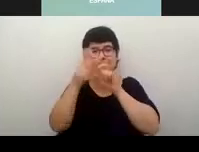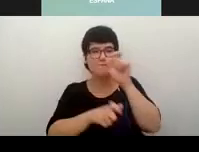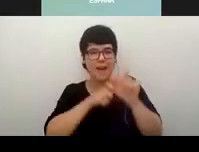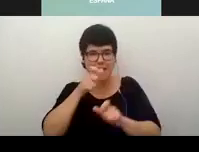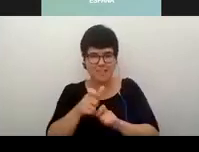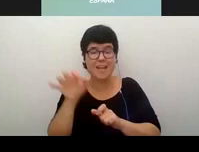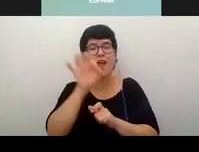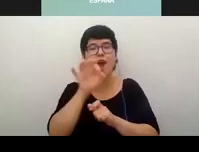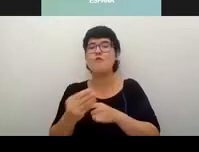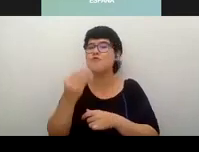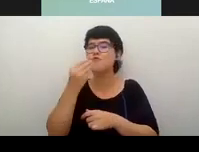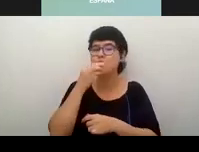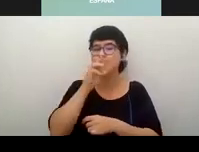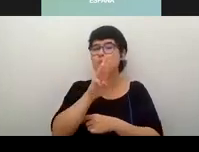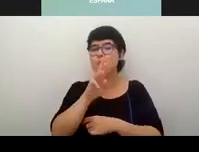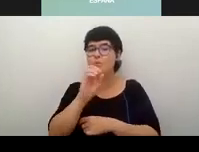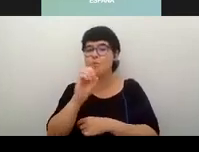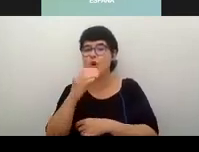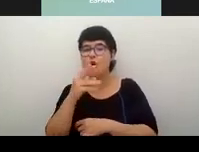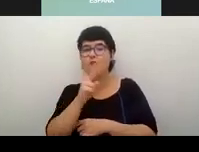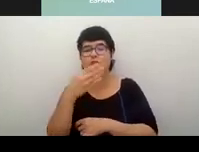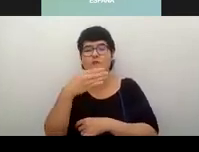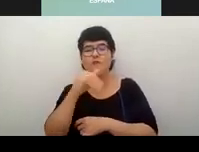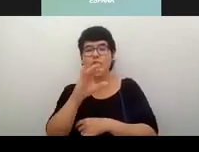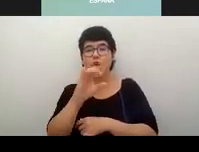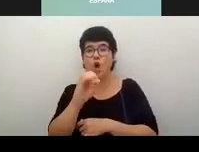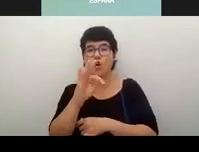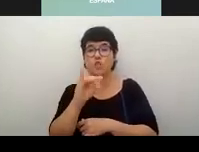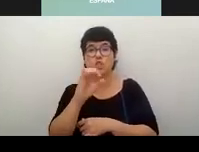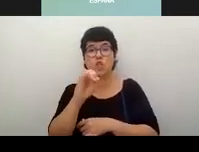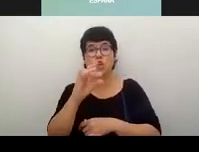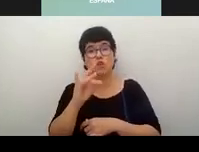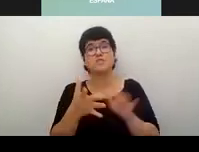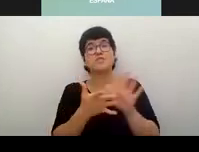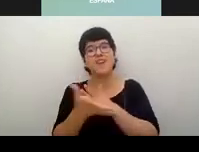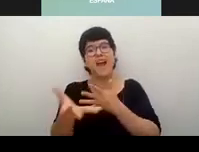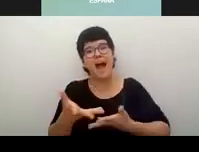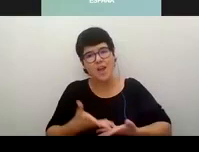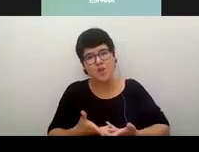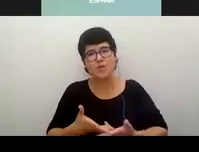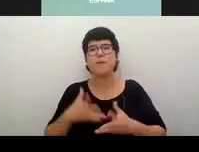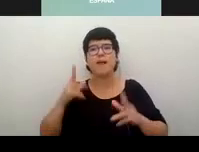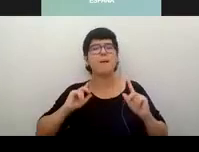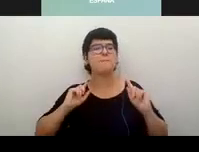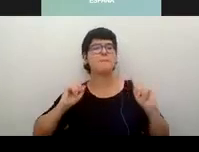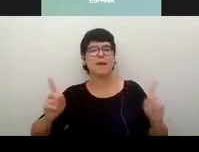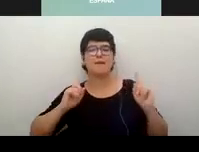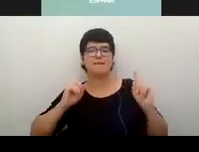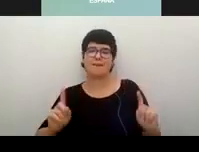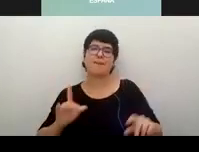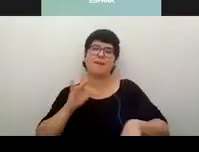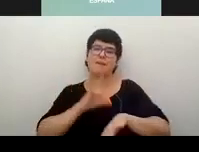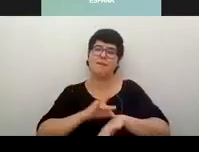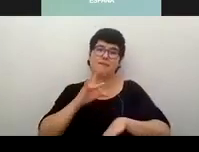bacterias, nos va a llevar, o nos puede prevenir muchas enfermedades inflamatorias crónicas, que como os digo, se intuye que están en muchas